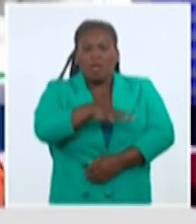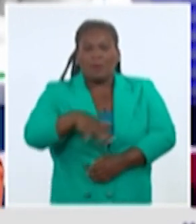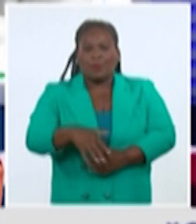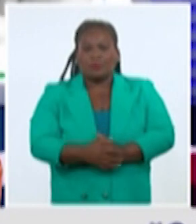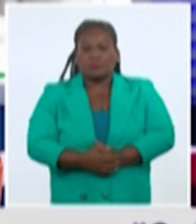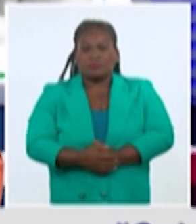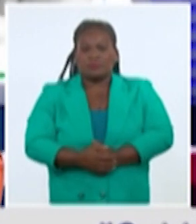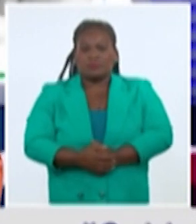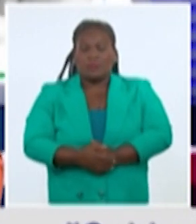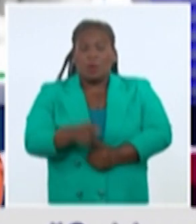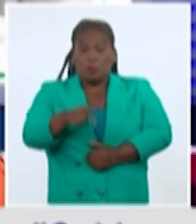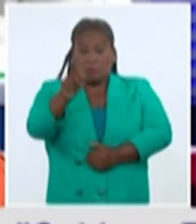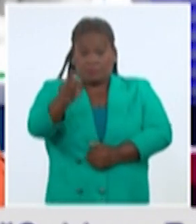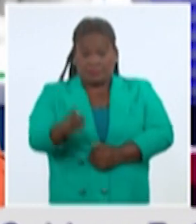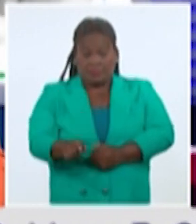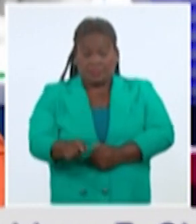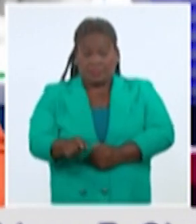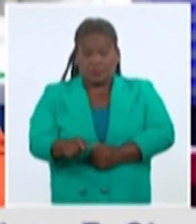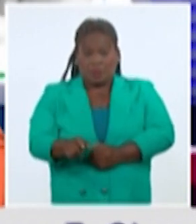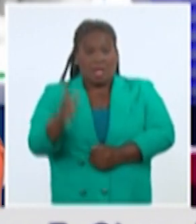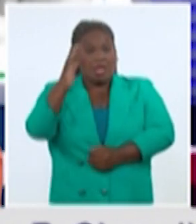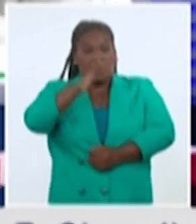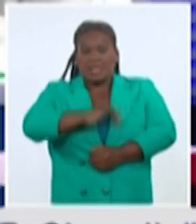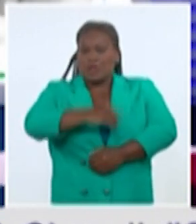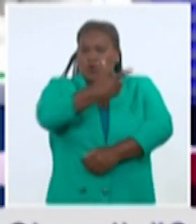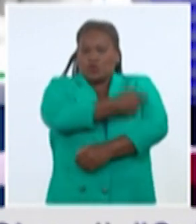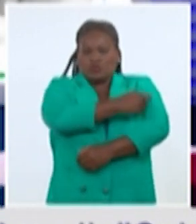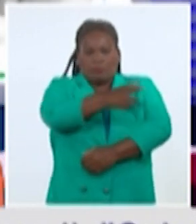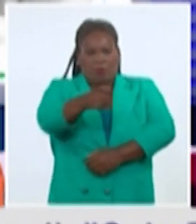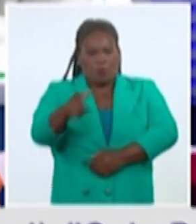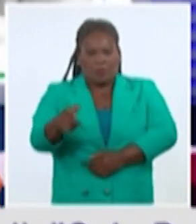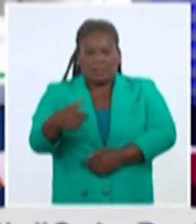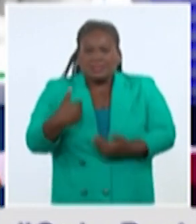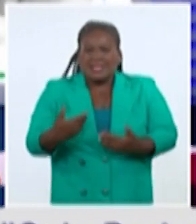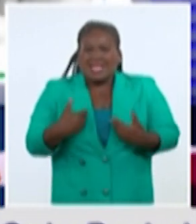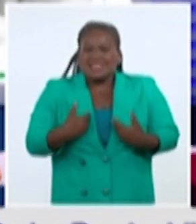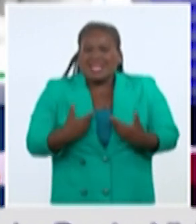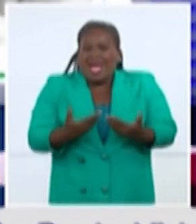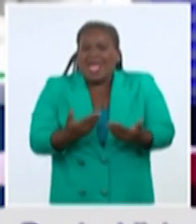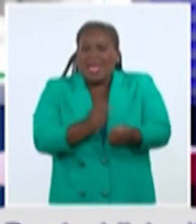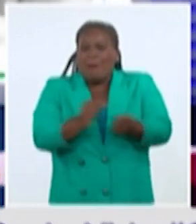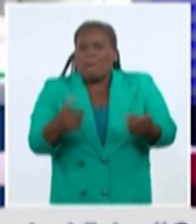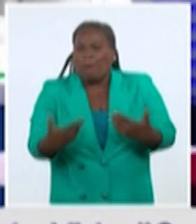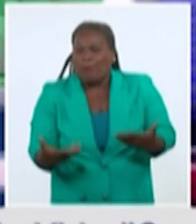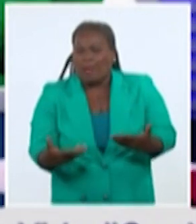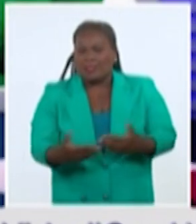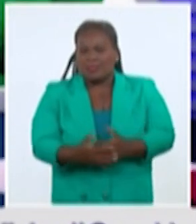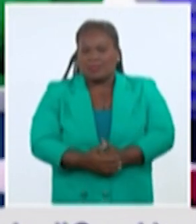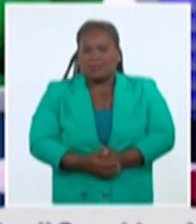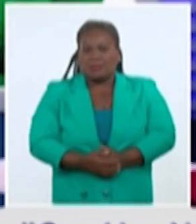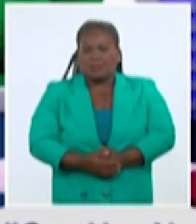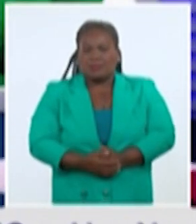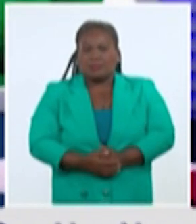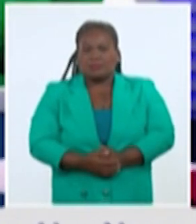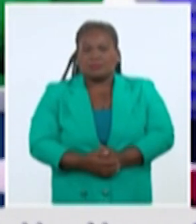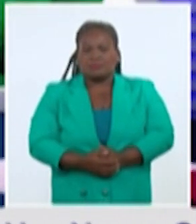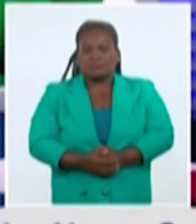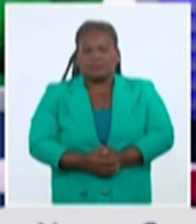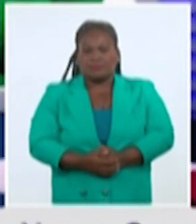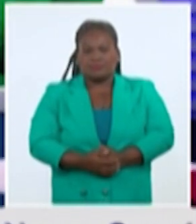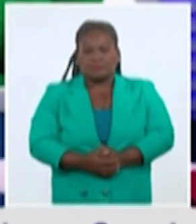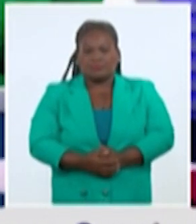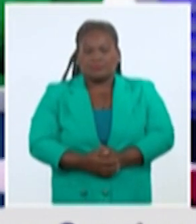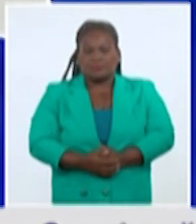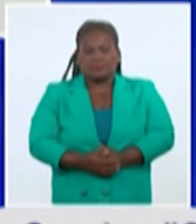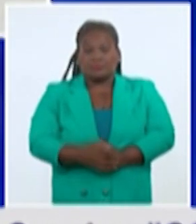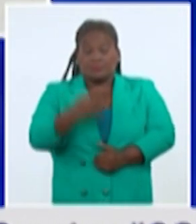una persona que no se vacuna? ¿A qué se expone una persona que no se vacuna, doctora? Bueno, si nos